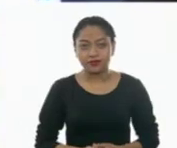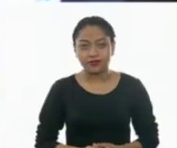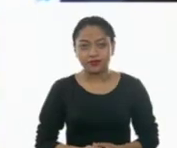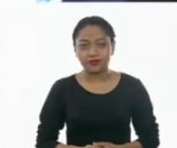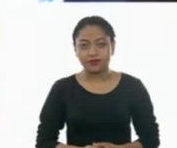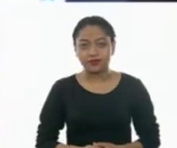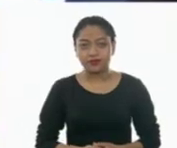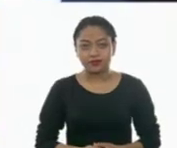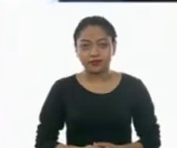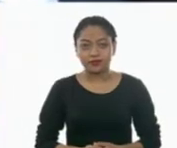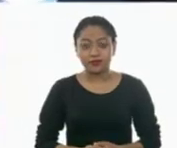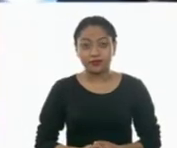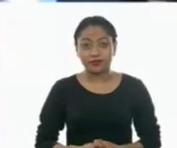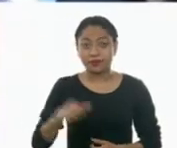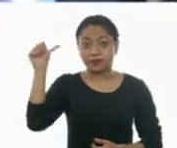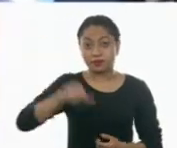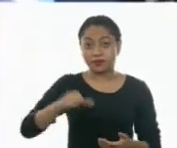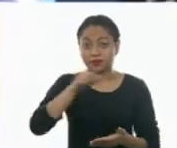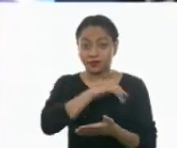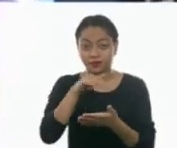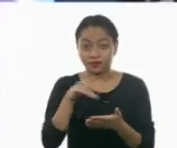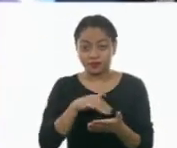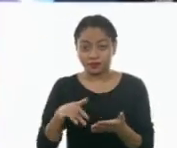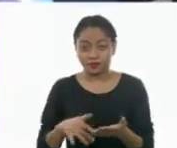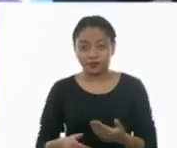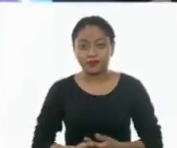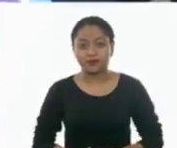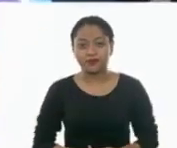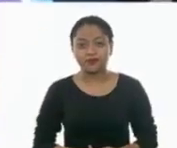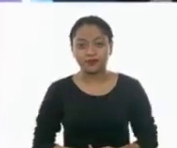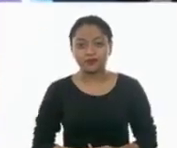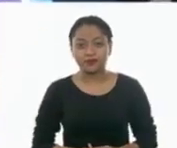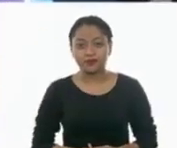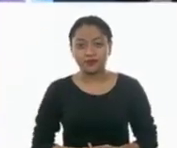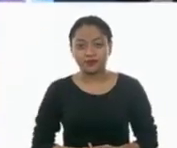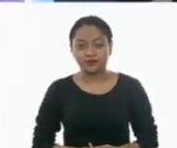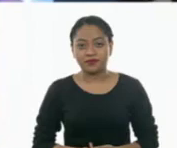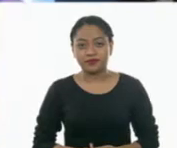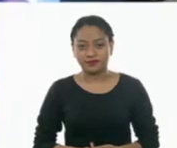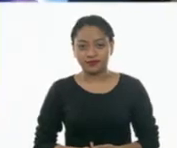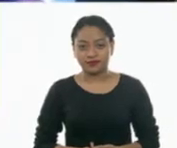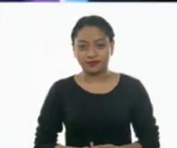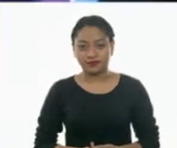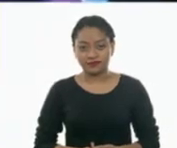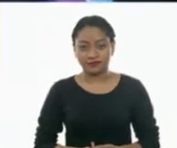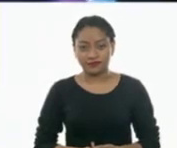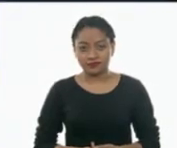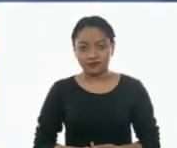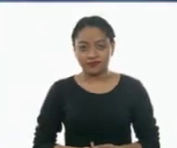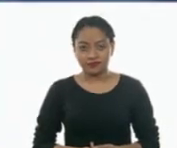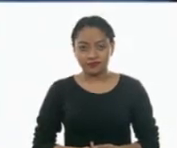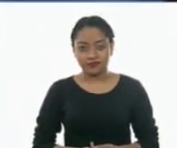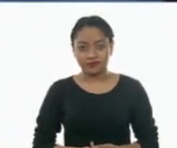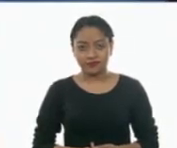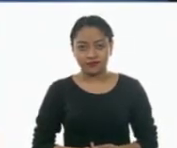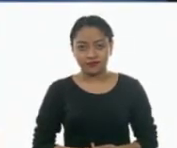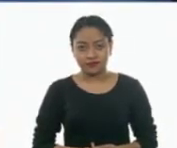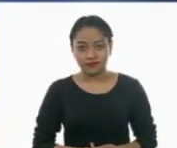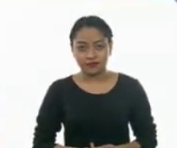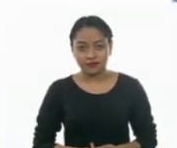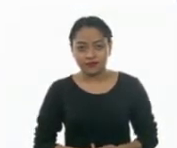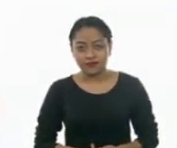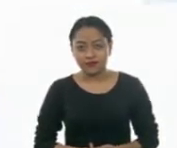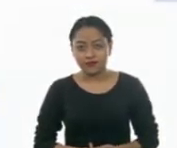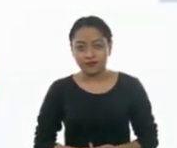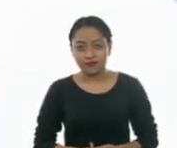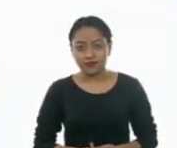Bueno, ahora vamos a leer una frase. ¡Wow! Está en la pantalla.